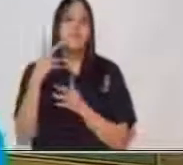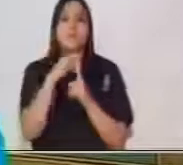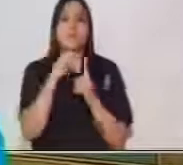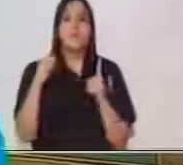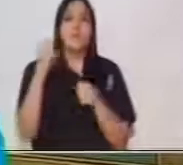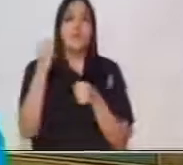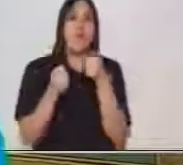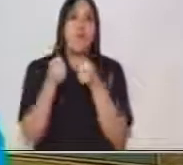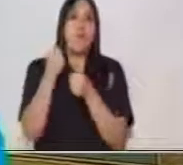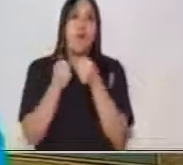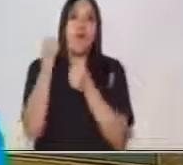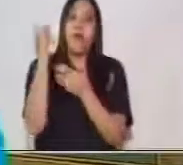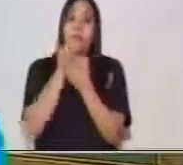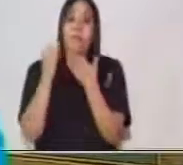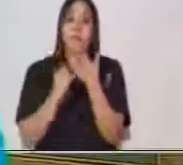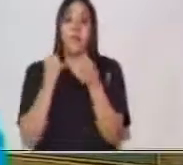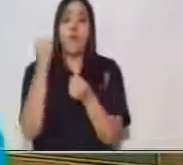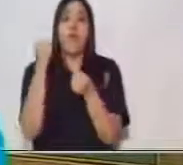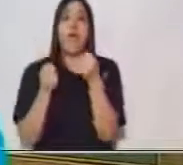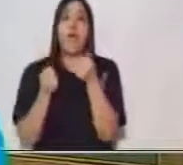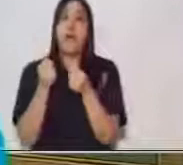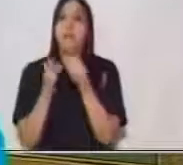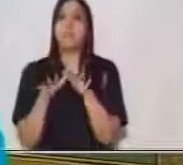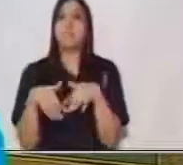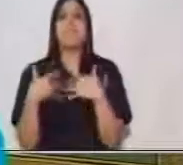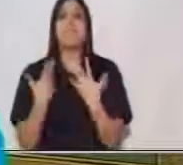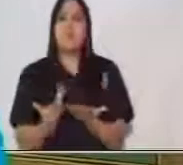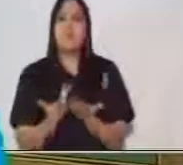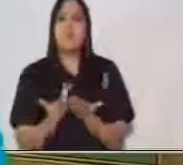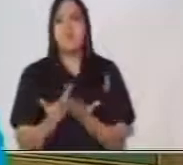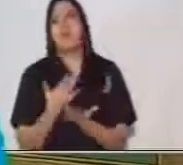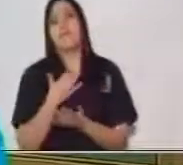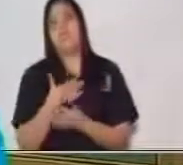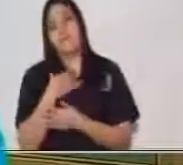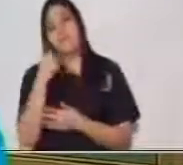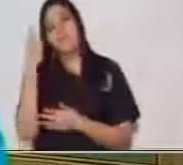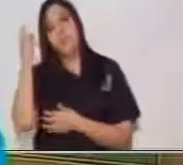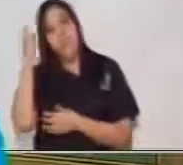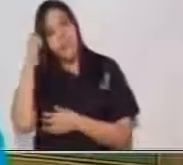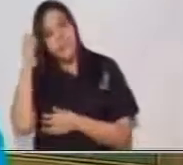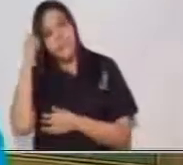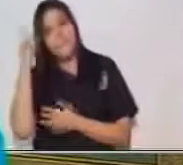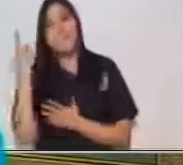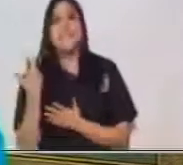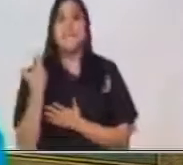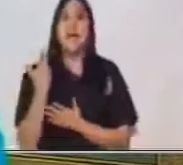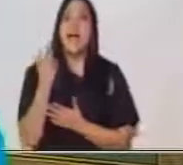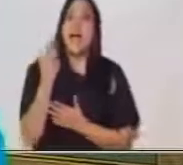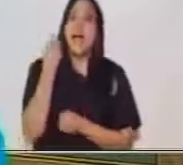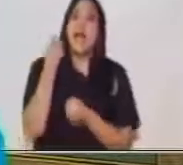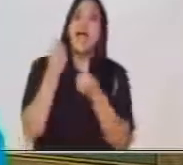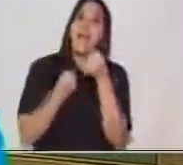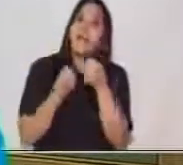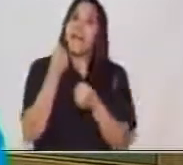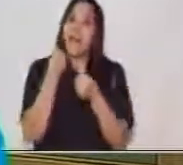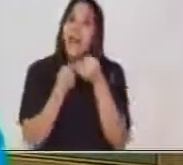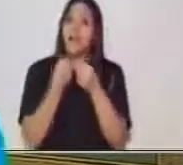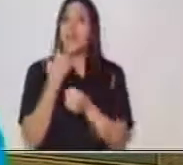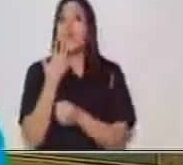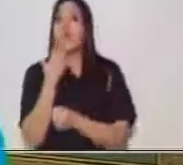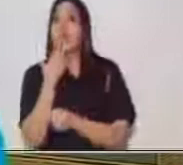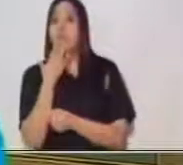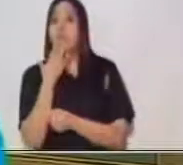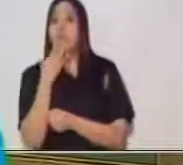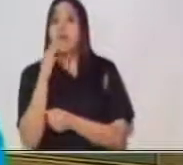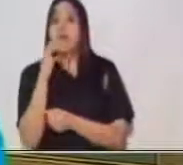con la imagen de este carro. Y vamos a pensar, el carro es de color rojo. Y vamos